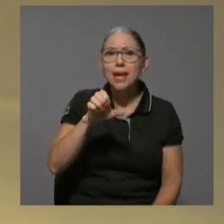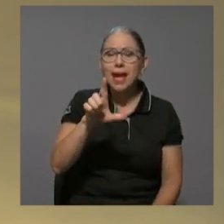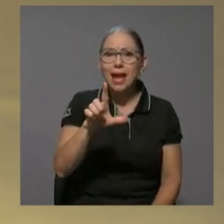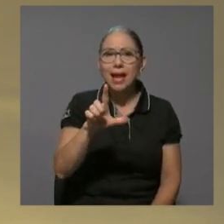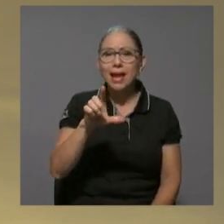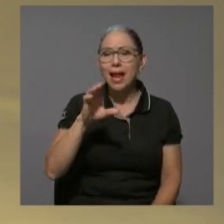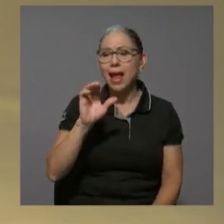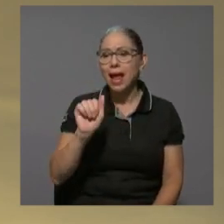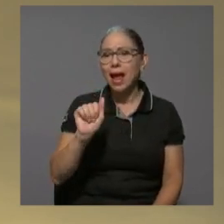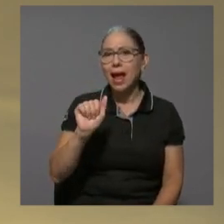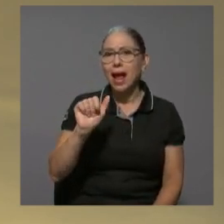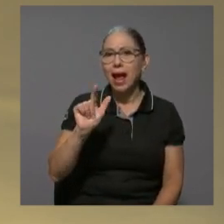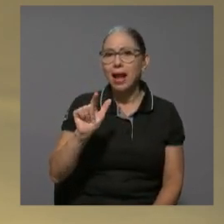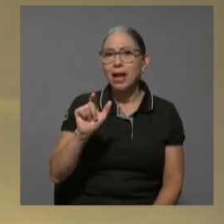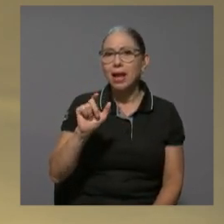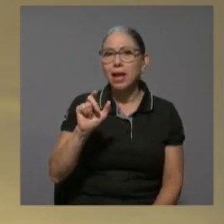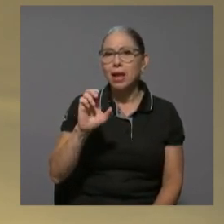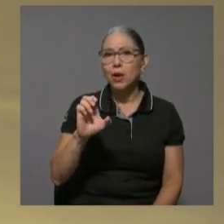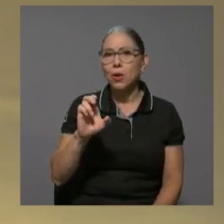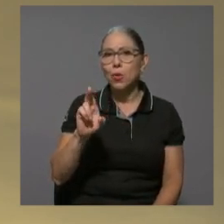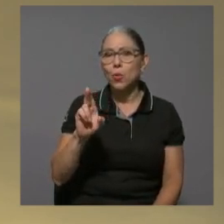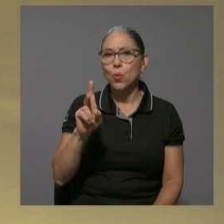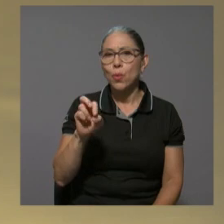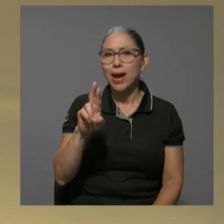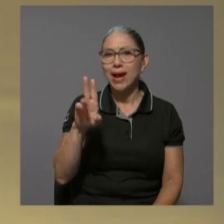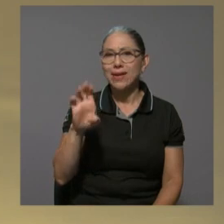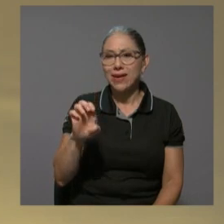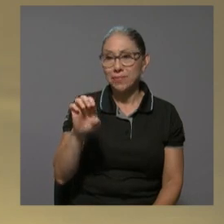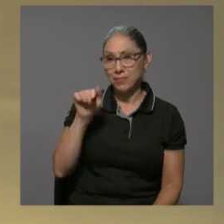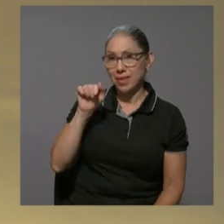Alcubierre, que es un físico